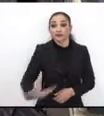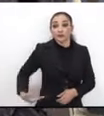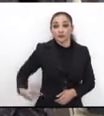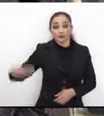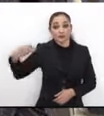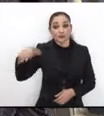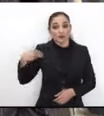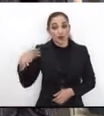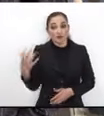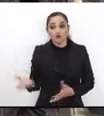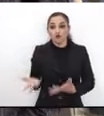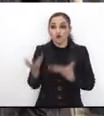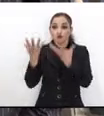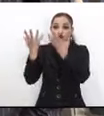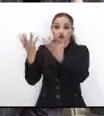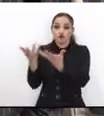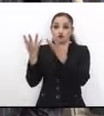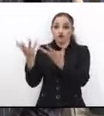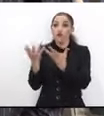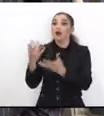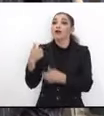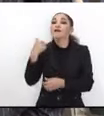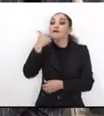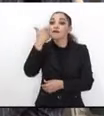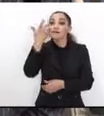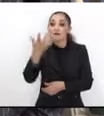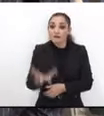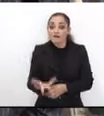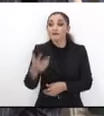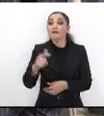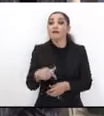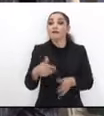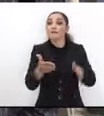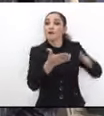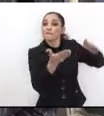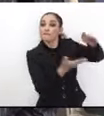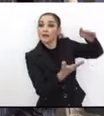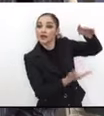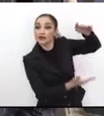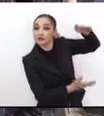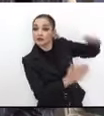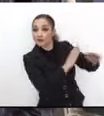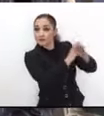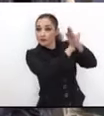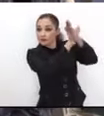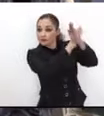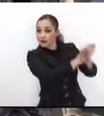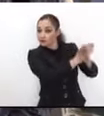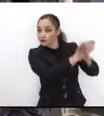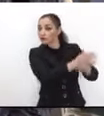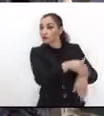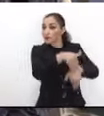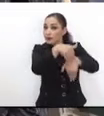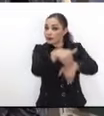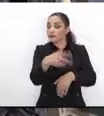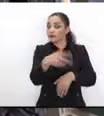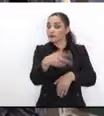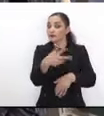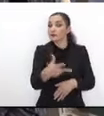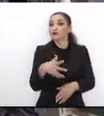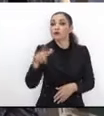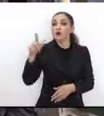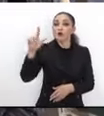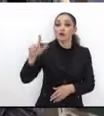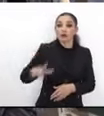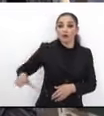deseoso, está muy esperanzado en que las medidas de prevención que hemos establecido desde el gobierno federal hasta el